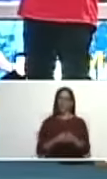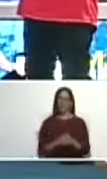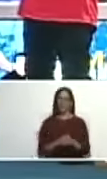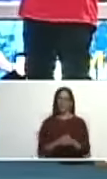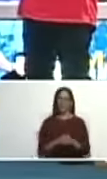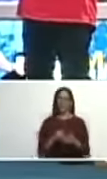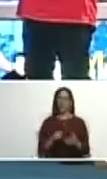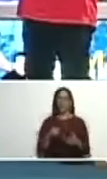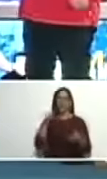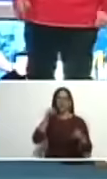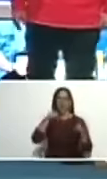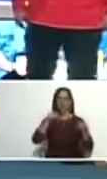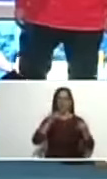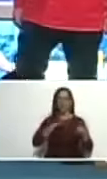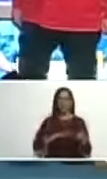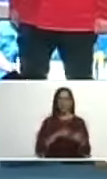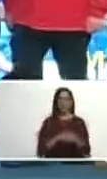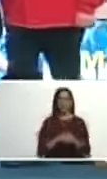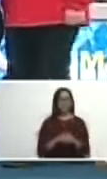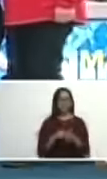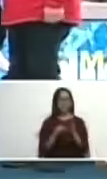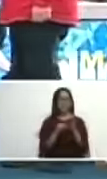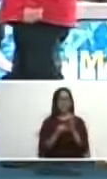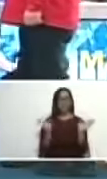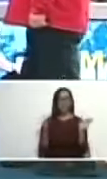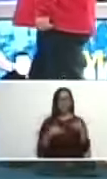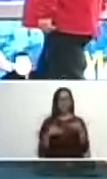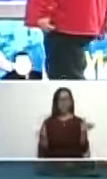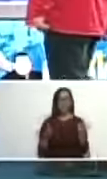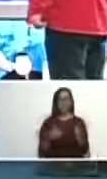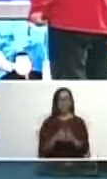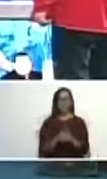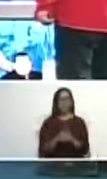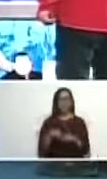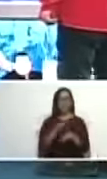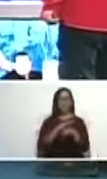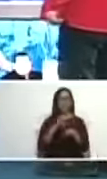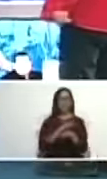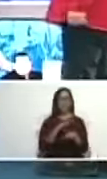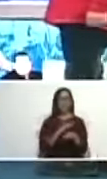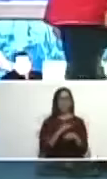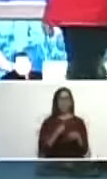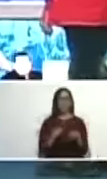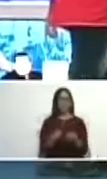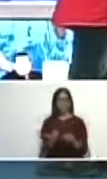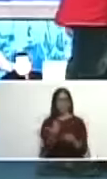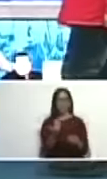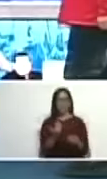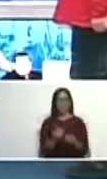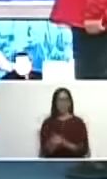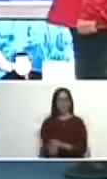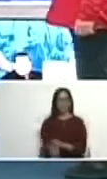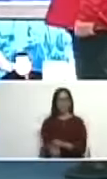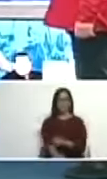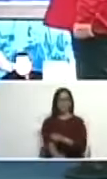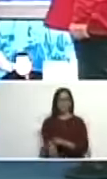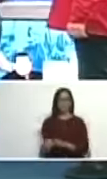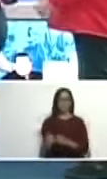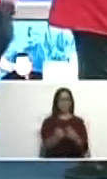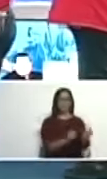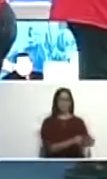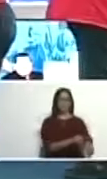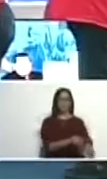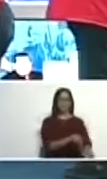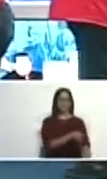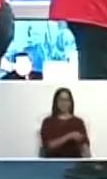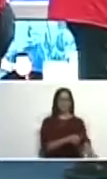bueno, aquí están. ¿Dónde están? Para ver las cajas. El ministro Pedro Rafael Tellechea se acercara, presidente. Venga, Tellechea, no te di la